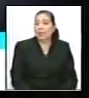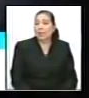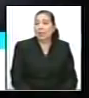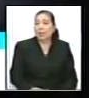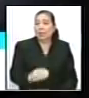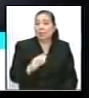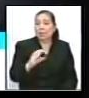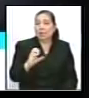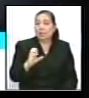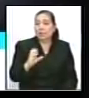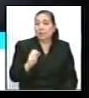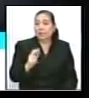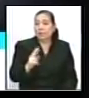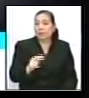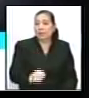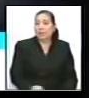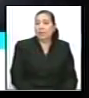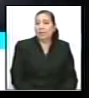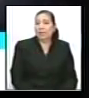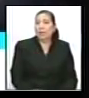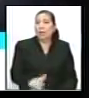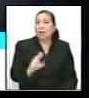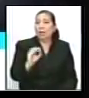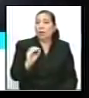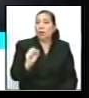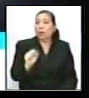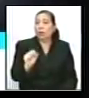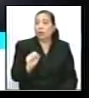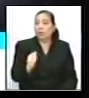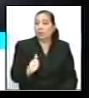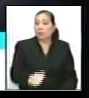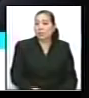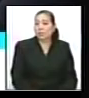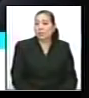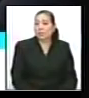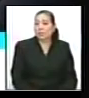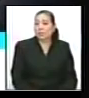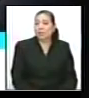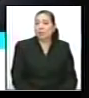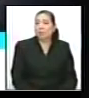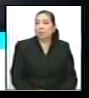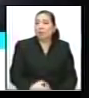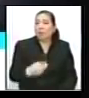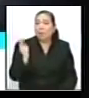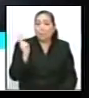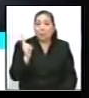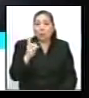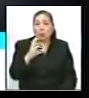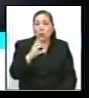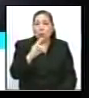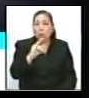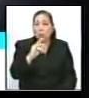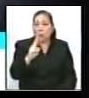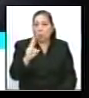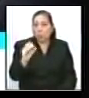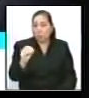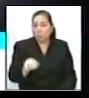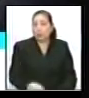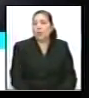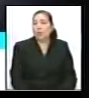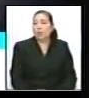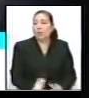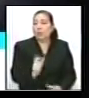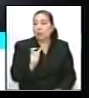César, del congresista Rosas, también del profesor Curro y también de